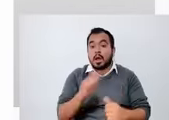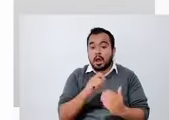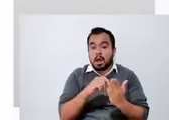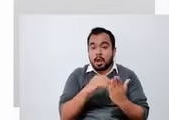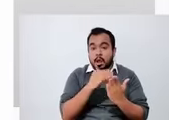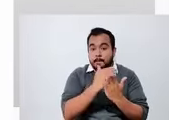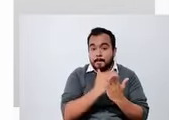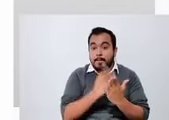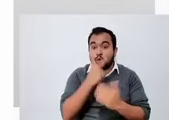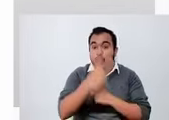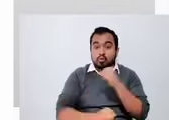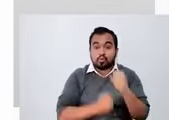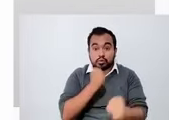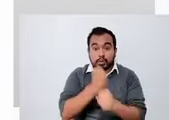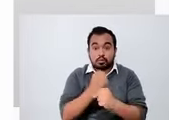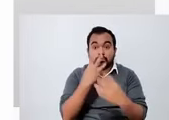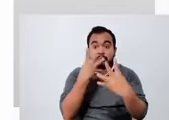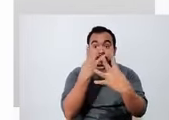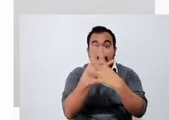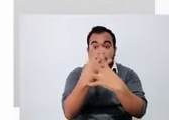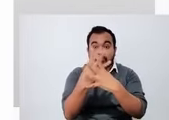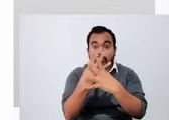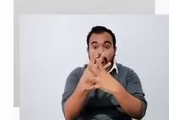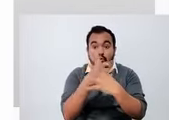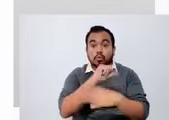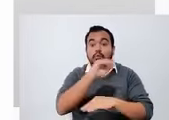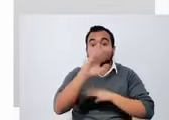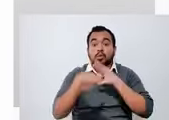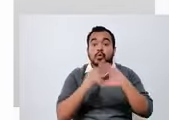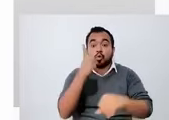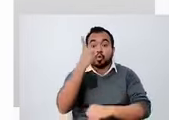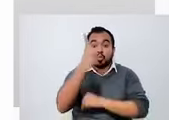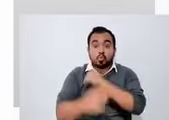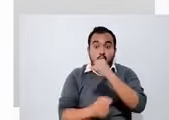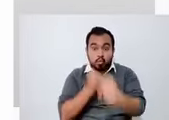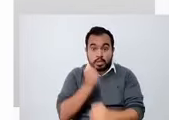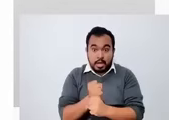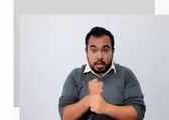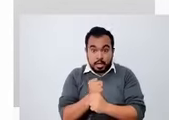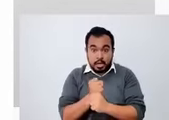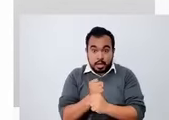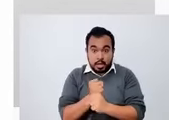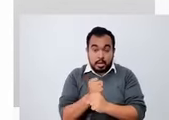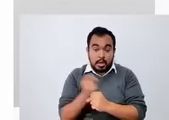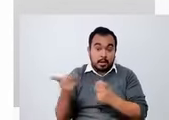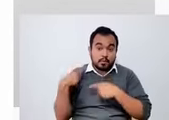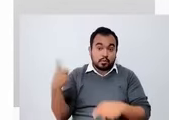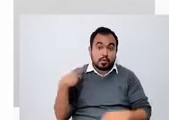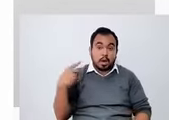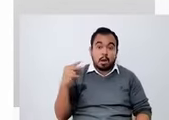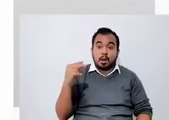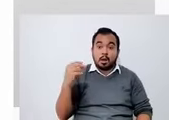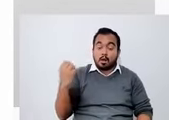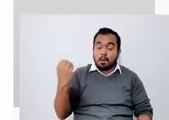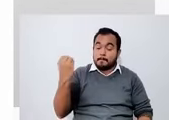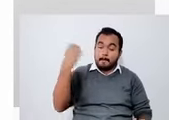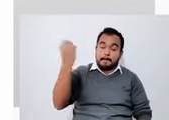años a prisión, ¿podría yo pedir que me manden solo 1 año y que la víctima me escupa en la cara y